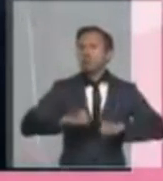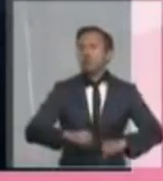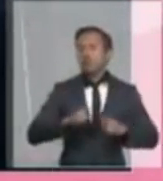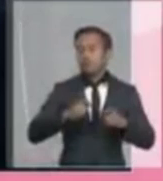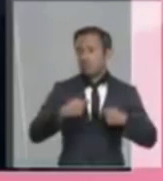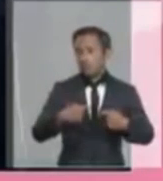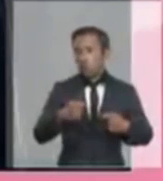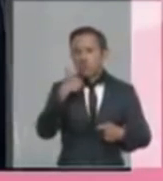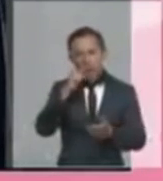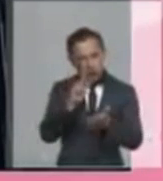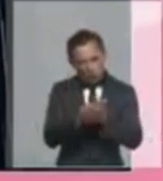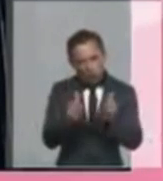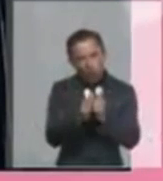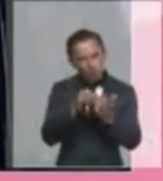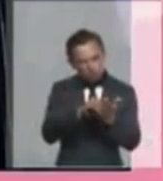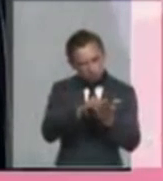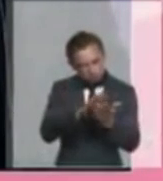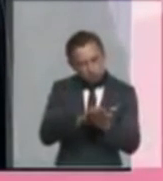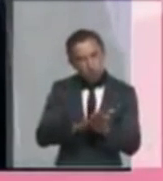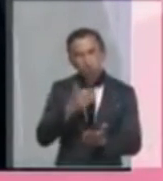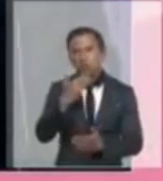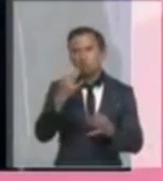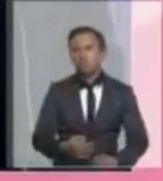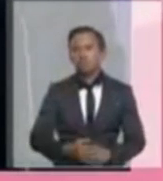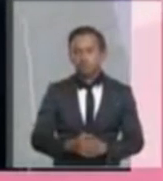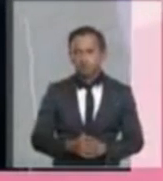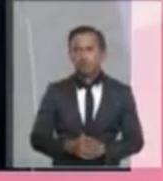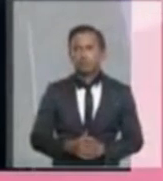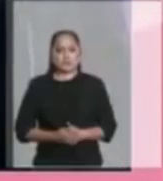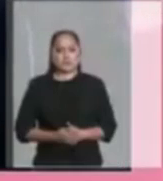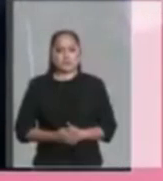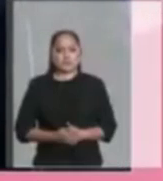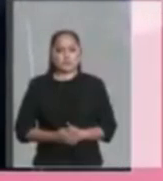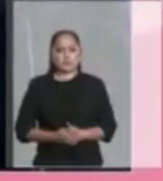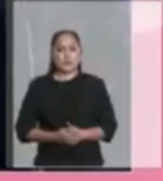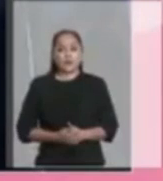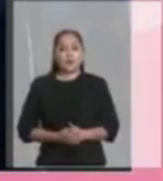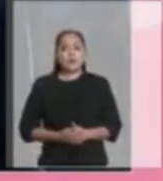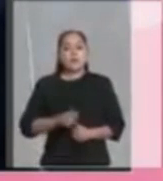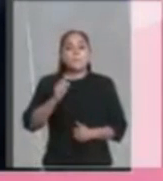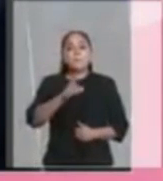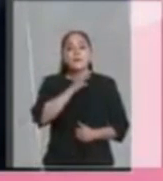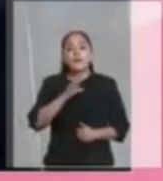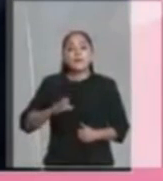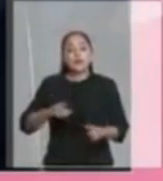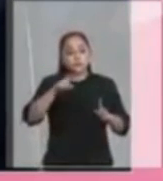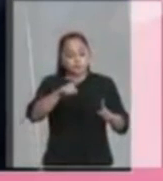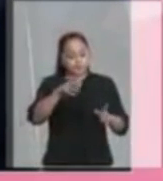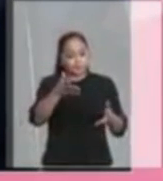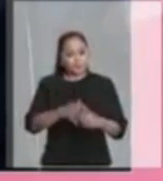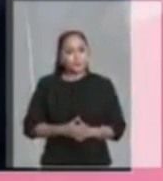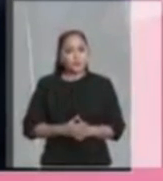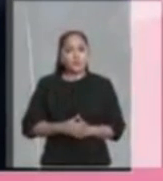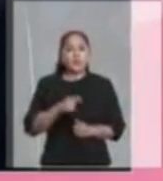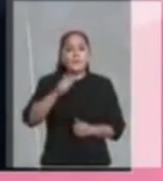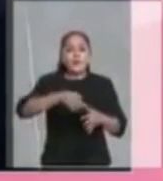Candidato Anaya, el tema fundamental es democracia y pluralismo. Mi pregunta, mi repregunta es, ¿aprovechó usted las reglas internas y